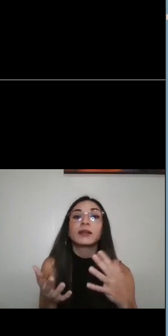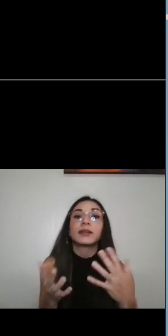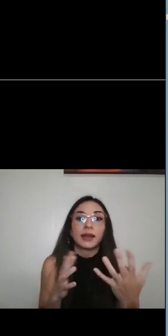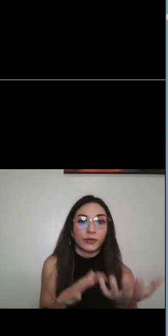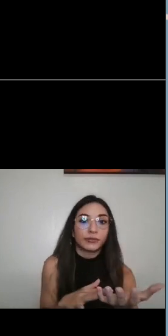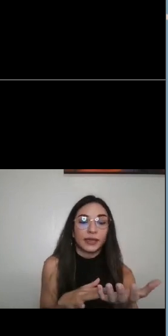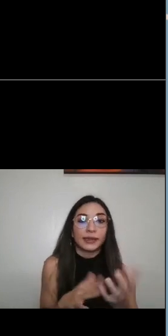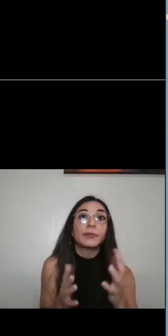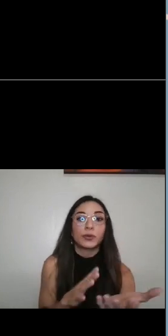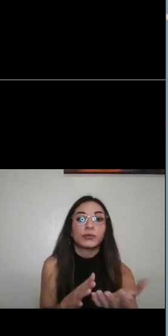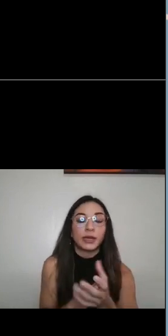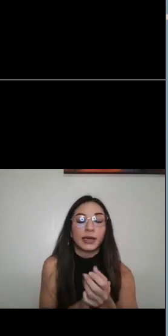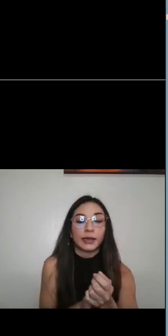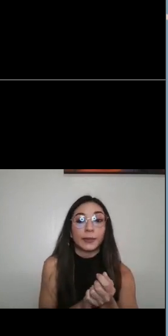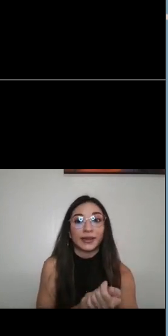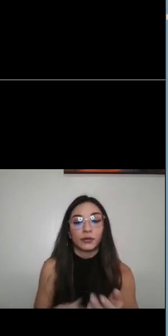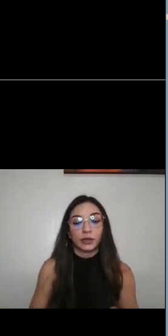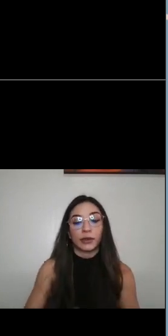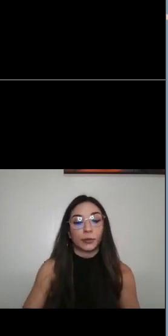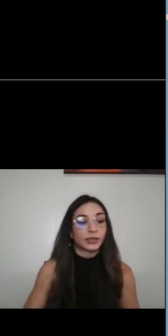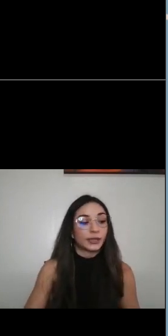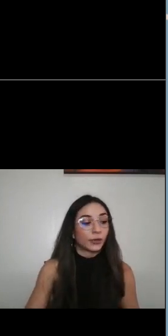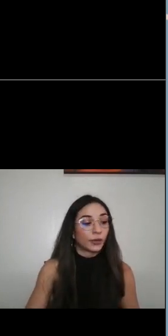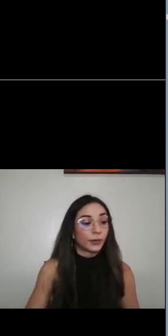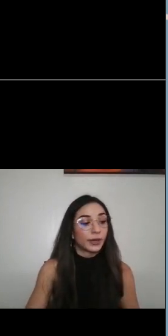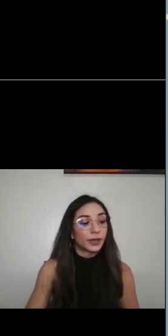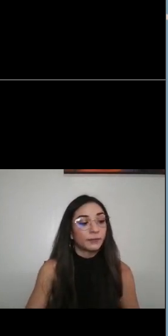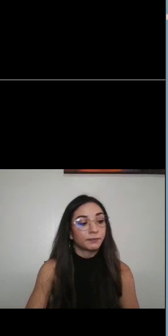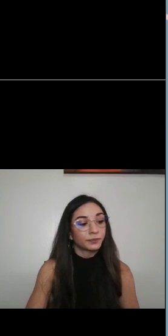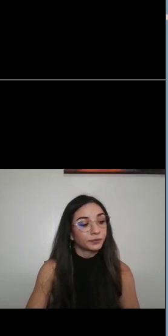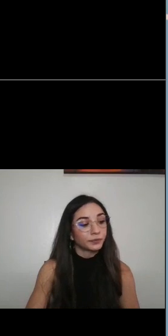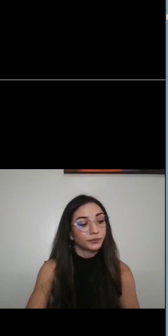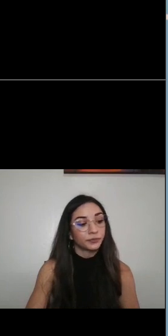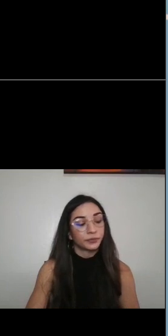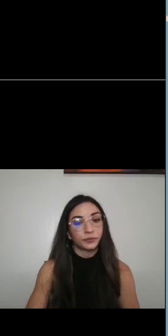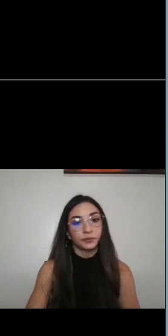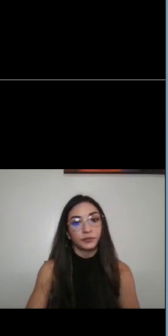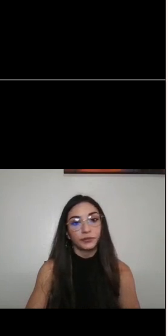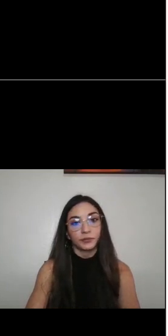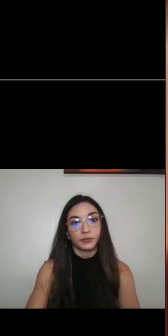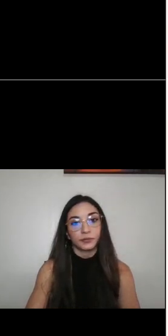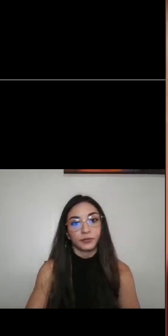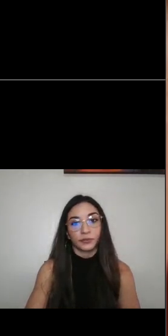depender del tipo de pérdida auditiva, por decir de alguna manera.